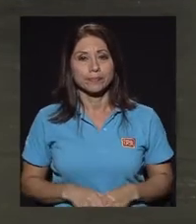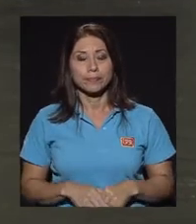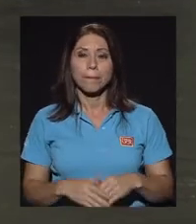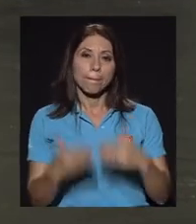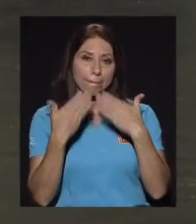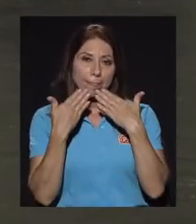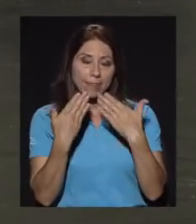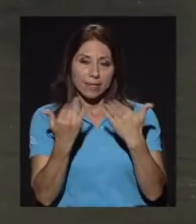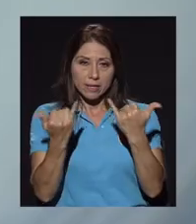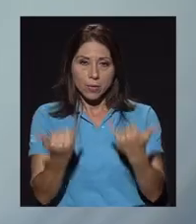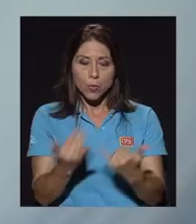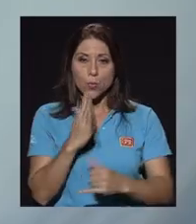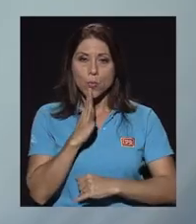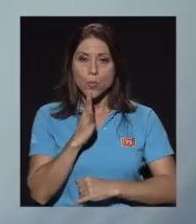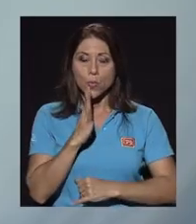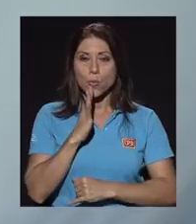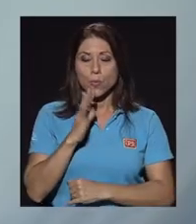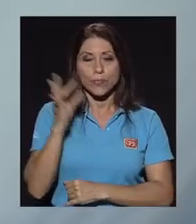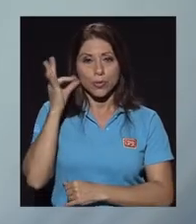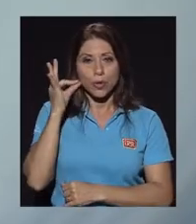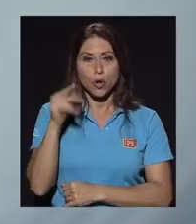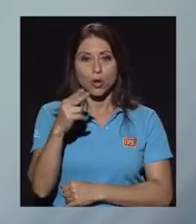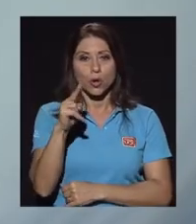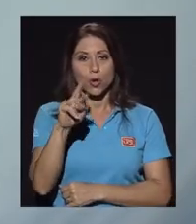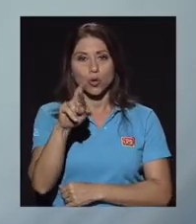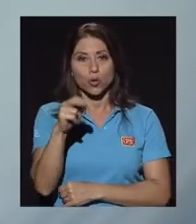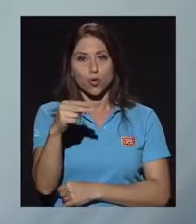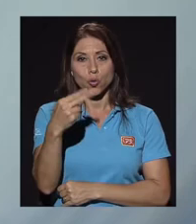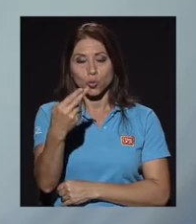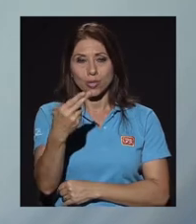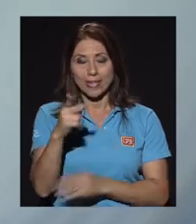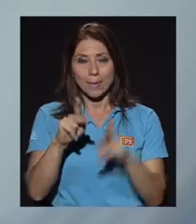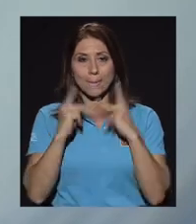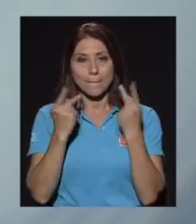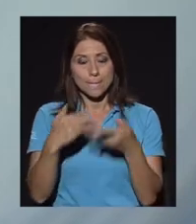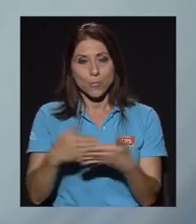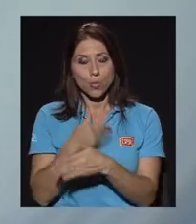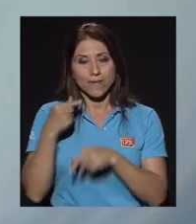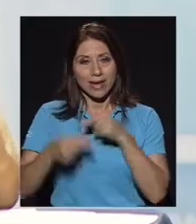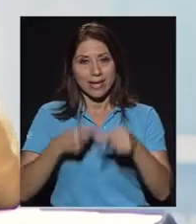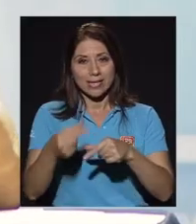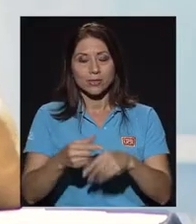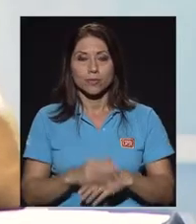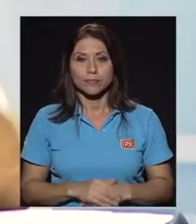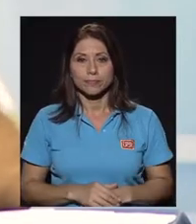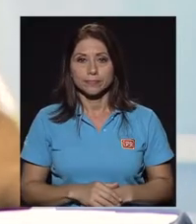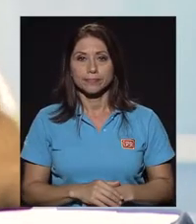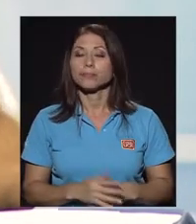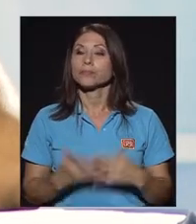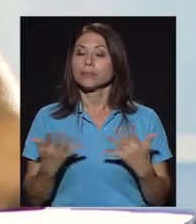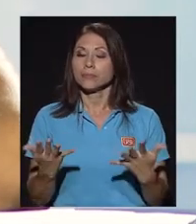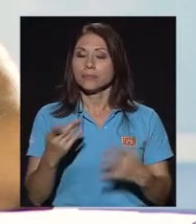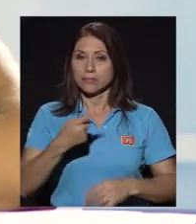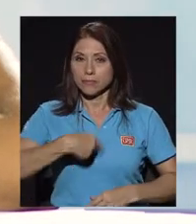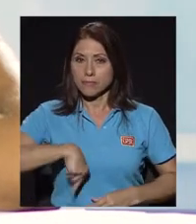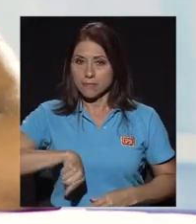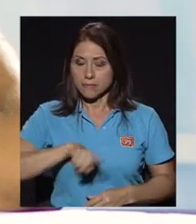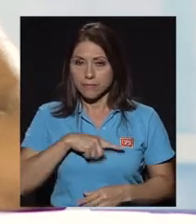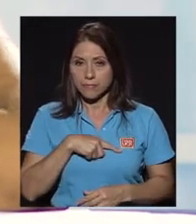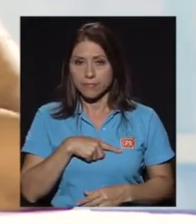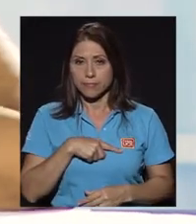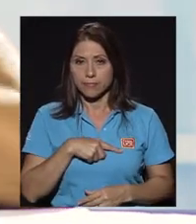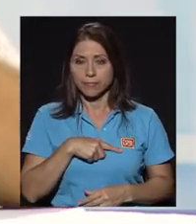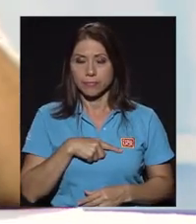Muchas gracias. Le damos la palabra a doña Ruth del Partido Nueva Generación. Bueno, precisamente